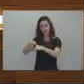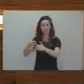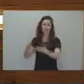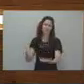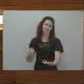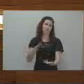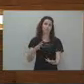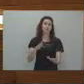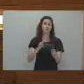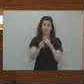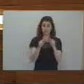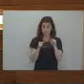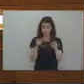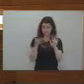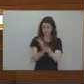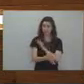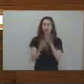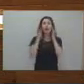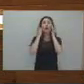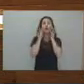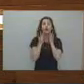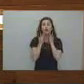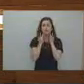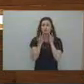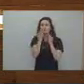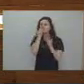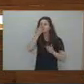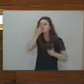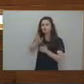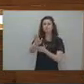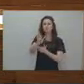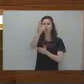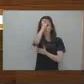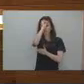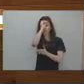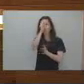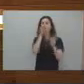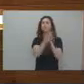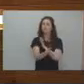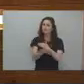Fíjense, esto es transparencia, ¿eh? Explicar así, tal cual, ¿no?, a cara perro, lo que uno está pensando, tiene su mérito.